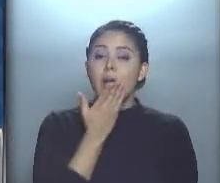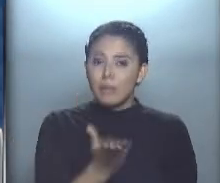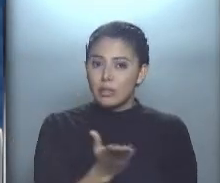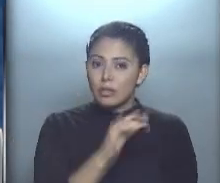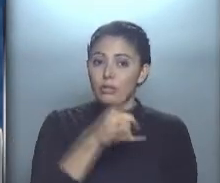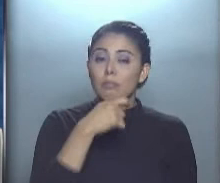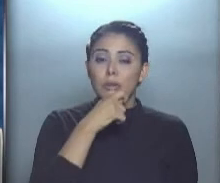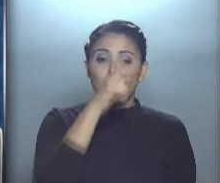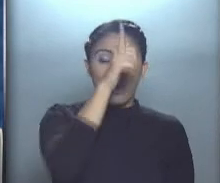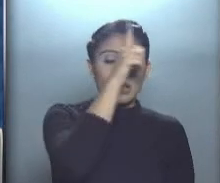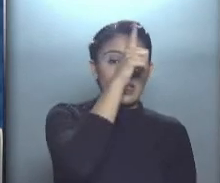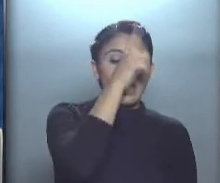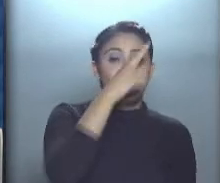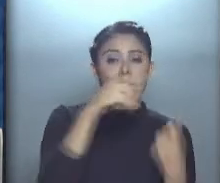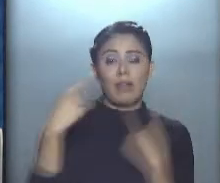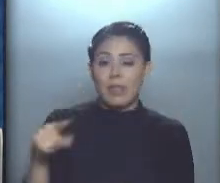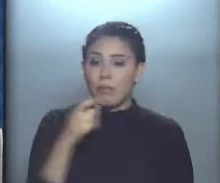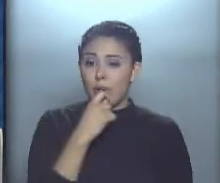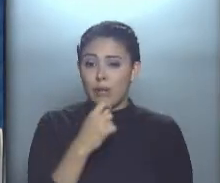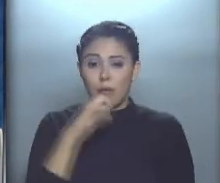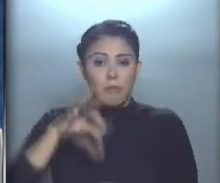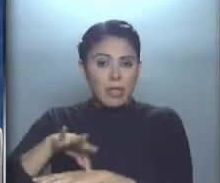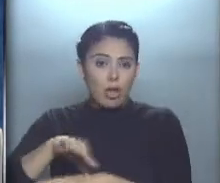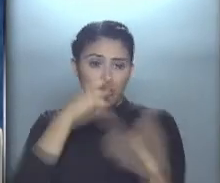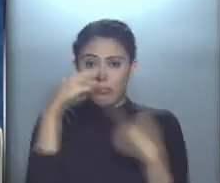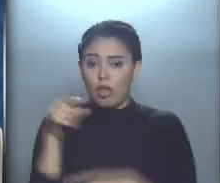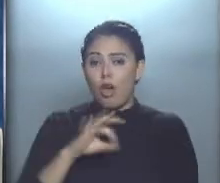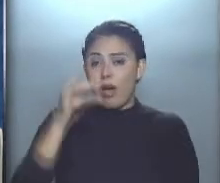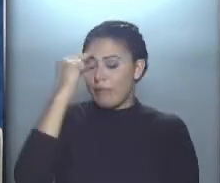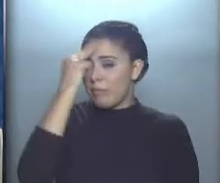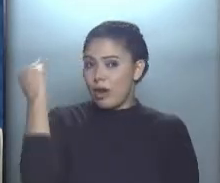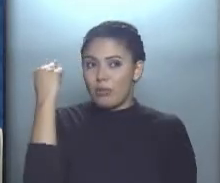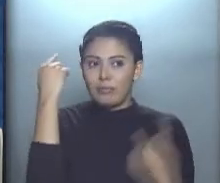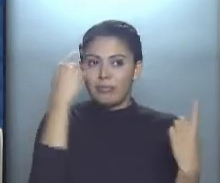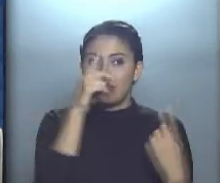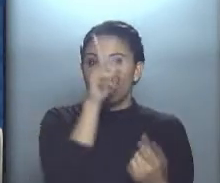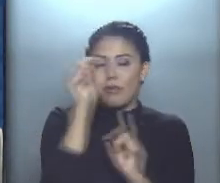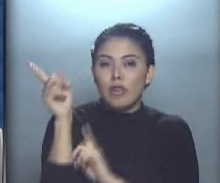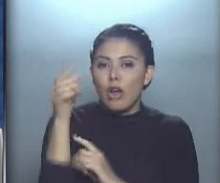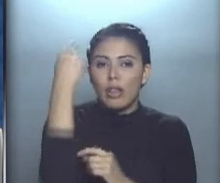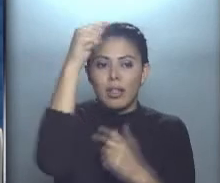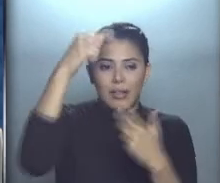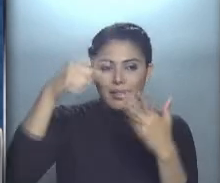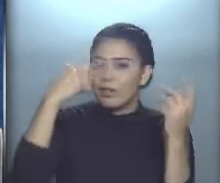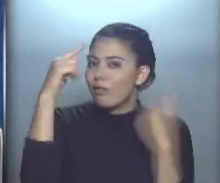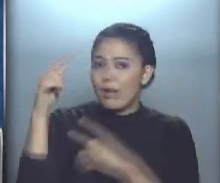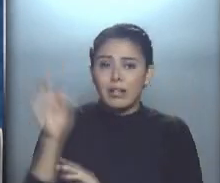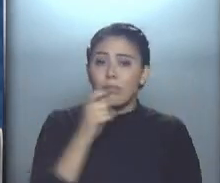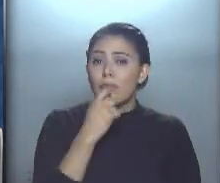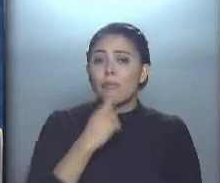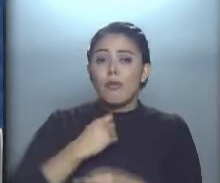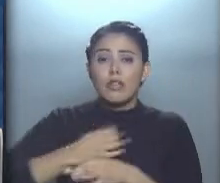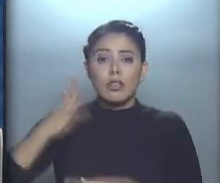un policía son distintas a las exigencias de un médico, de un enfermero, de un docente o de un profesional